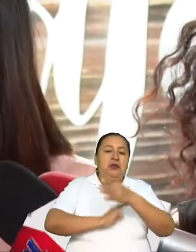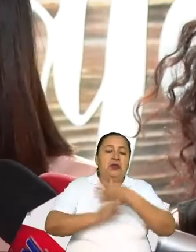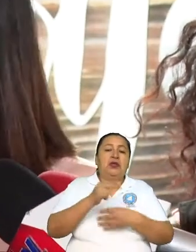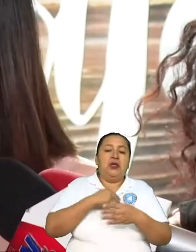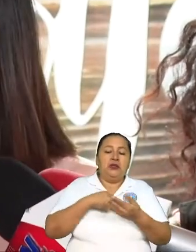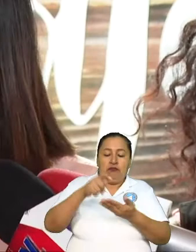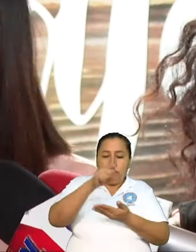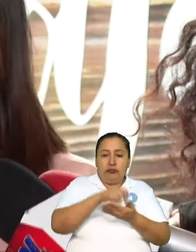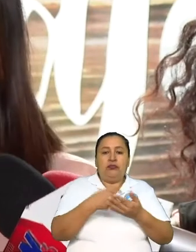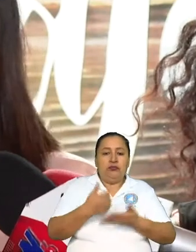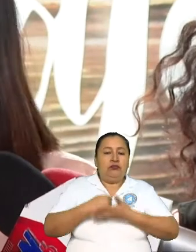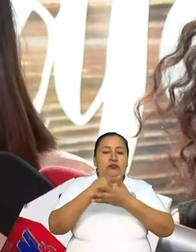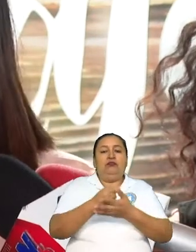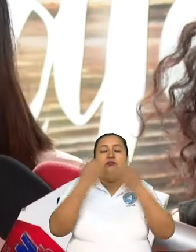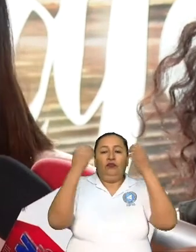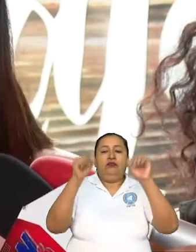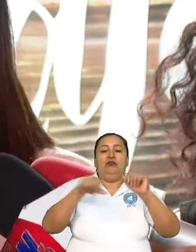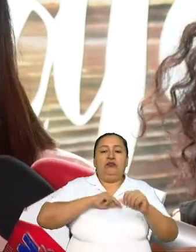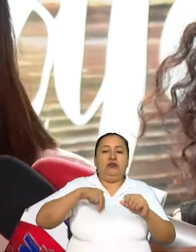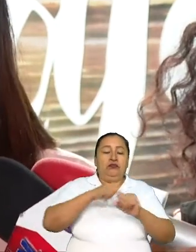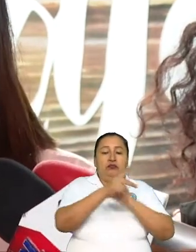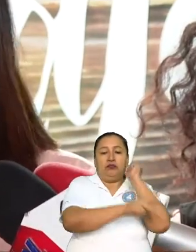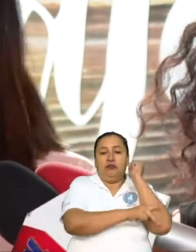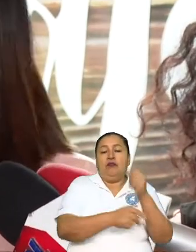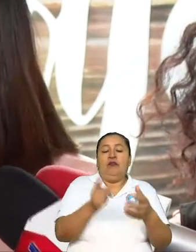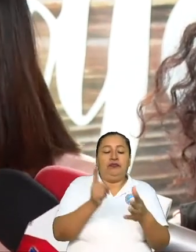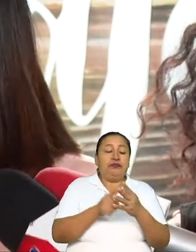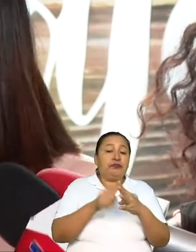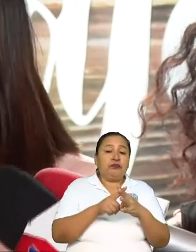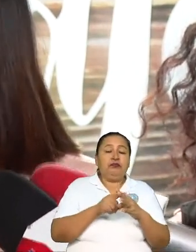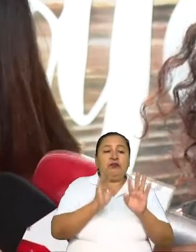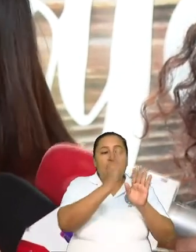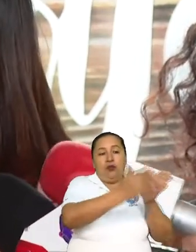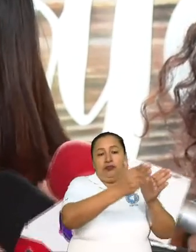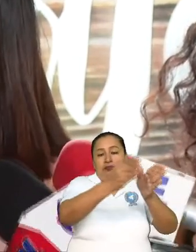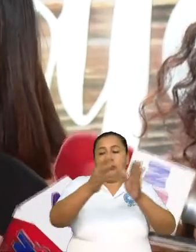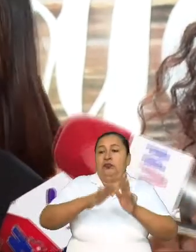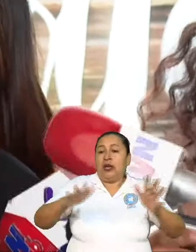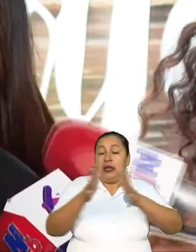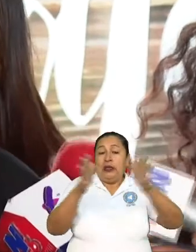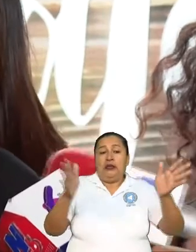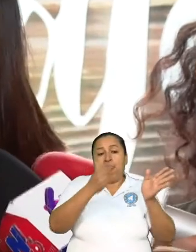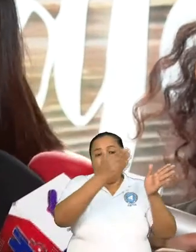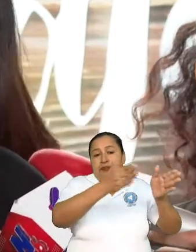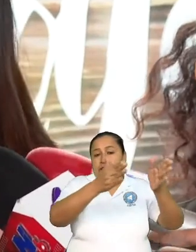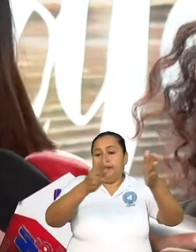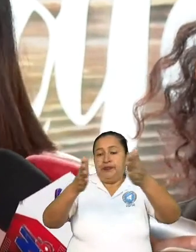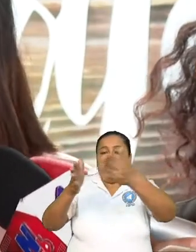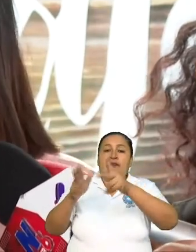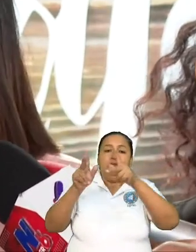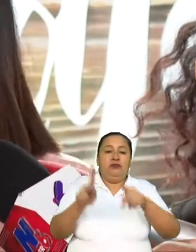hacen arte y que le aportan también culturalmente a nuestro país. Y tenemos los que es el área más grande donde van a tener